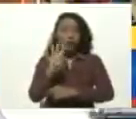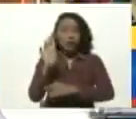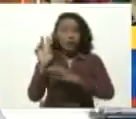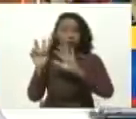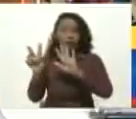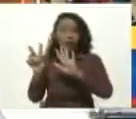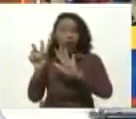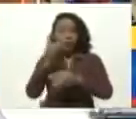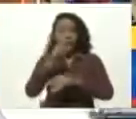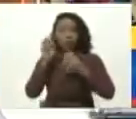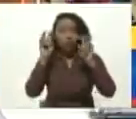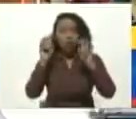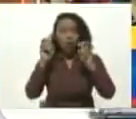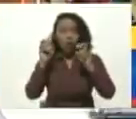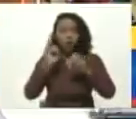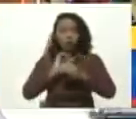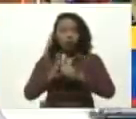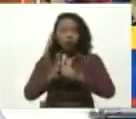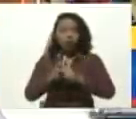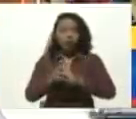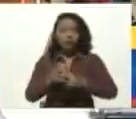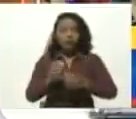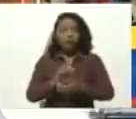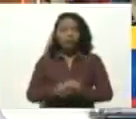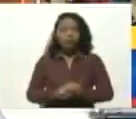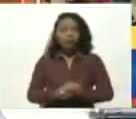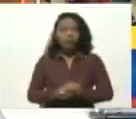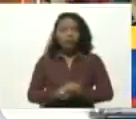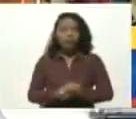9.147 casos nuevos de COVID-19,